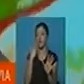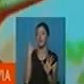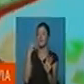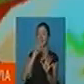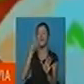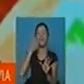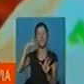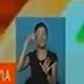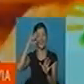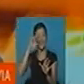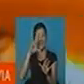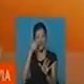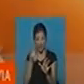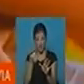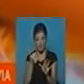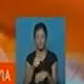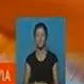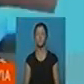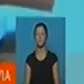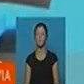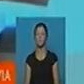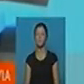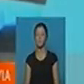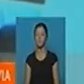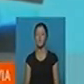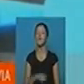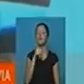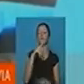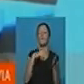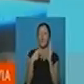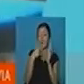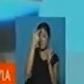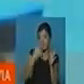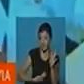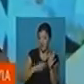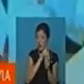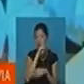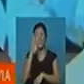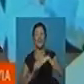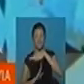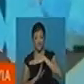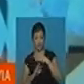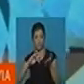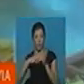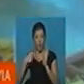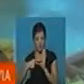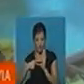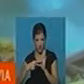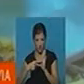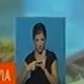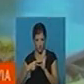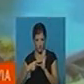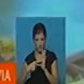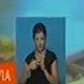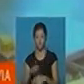Linera. El problema planteado desde el lugar de ellos no es de personalismos, sino de liderazgos. Hay procesos de transformaciones sociales que